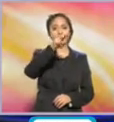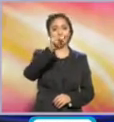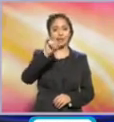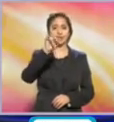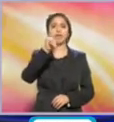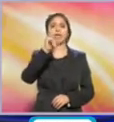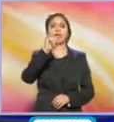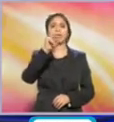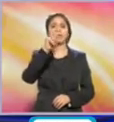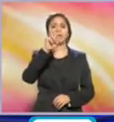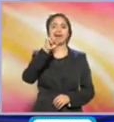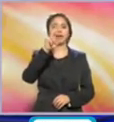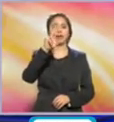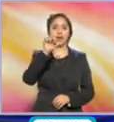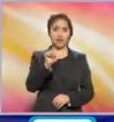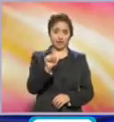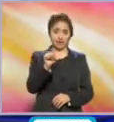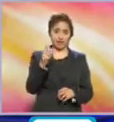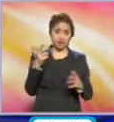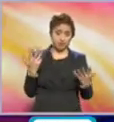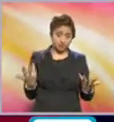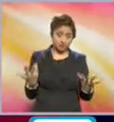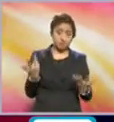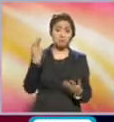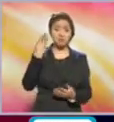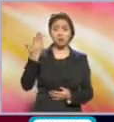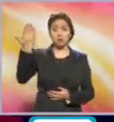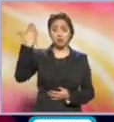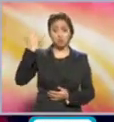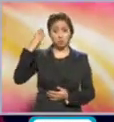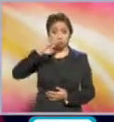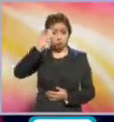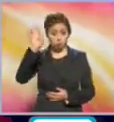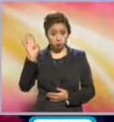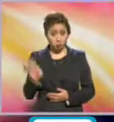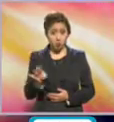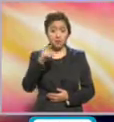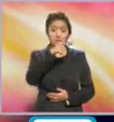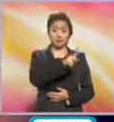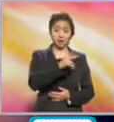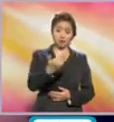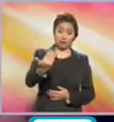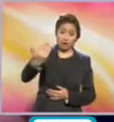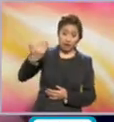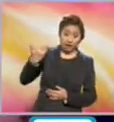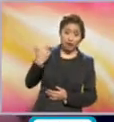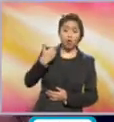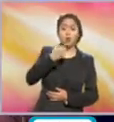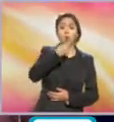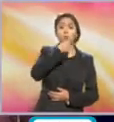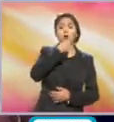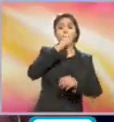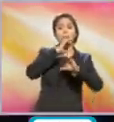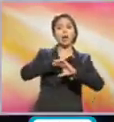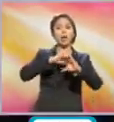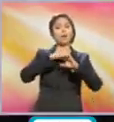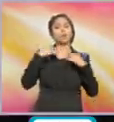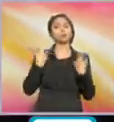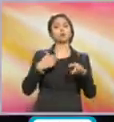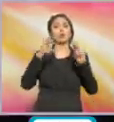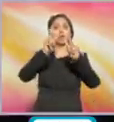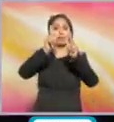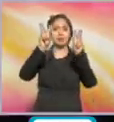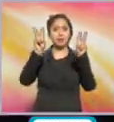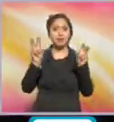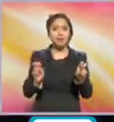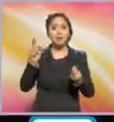Por supuesto, Sí. ¿no? Que murió trágicamente, pero antes de eso, pues, cantó uno de los temas